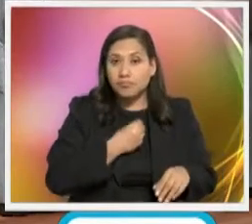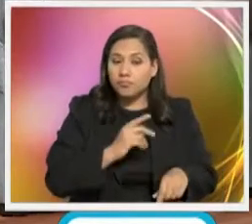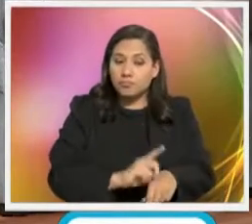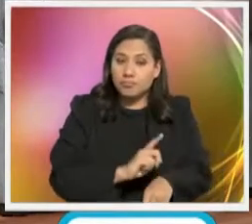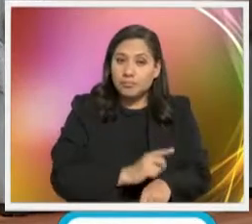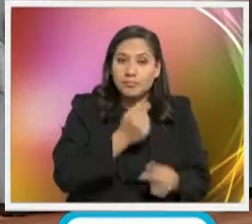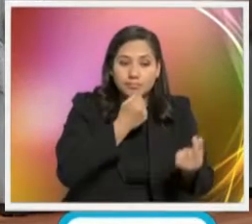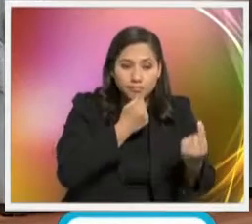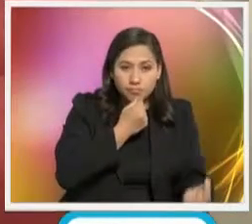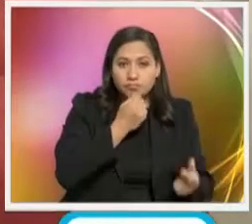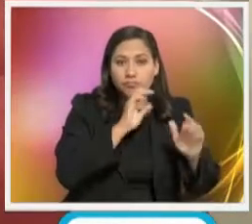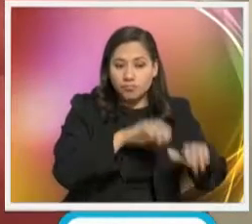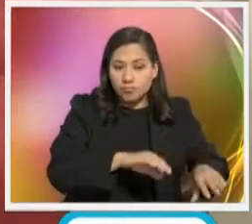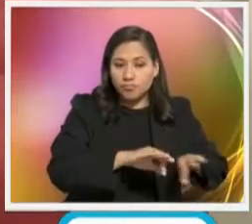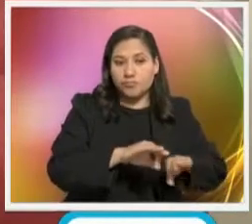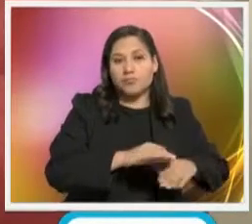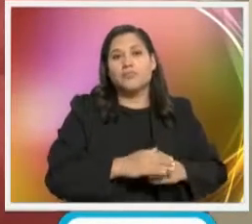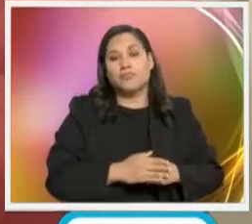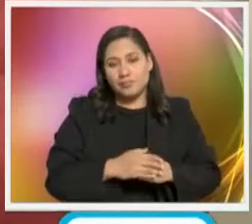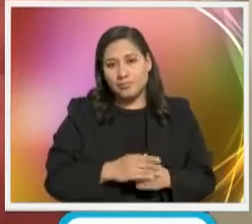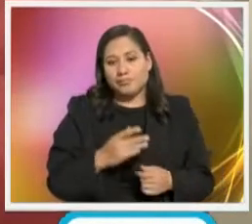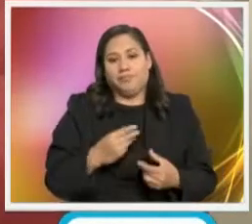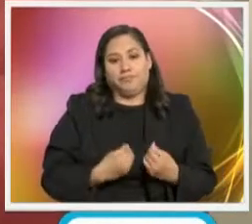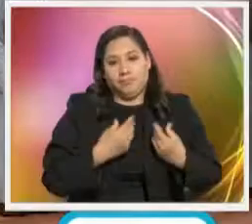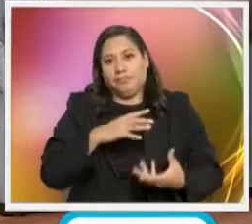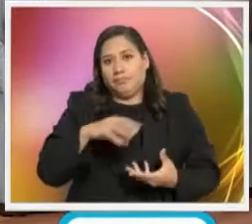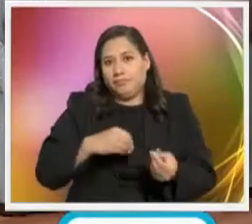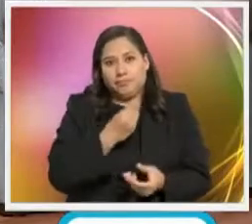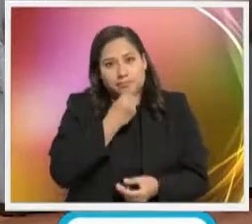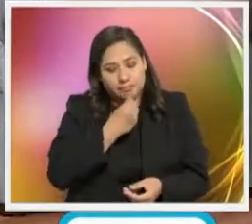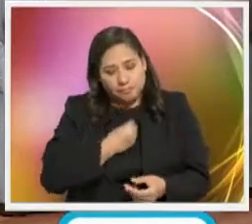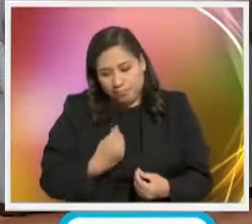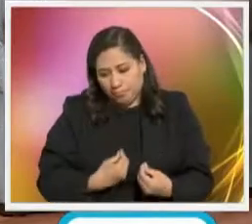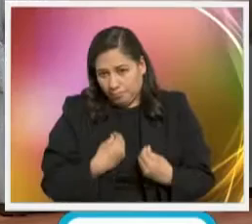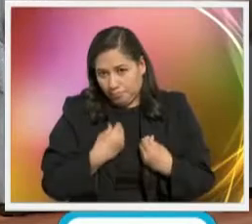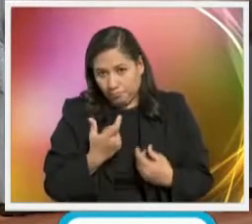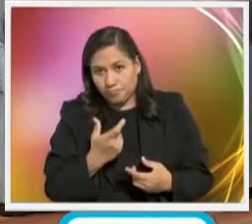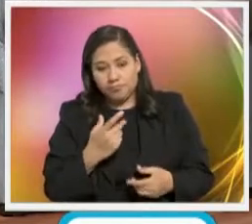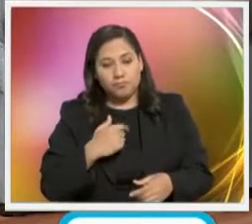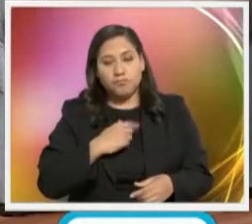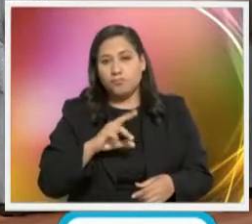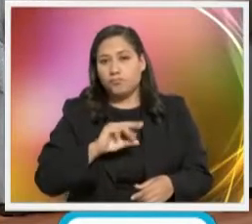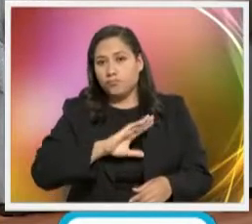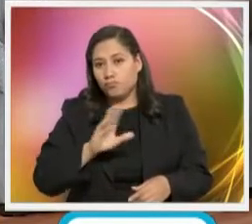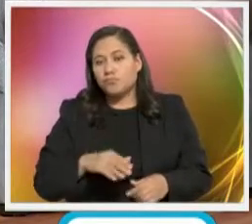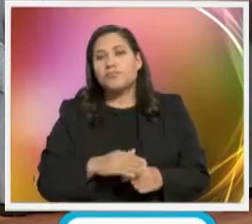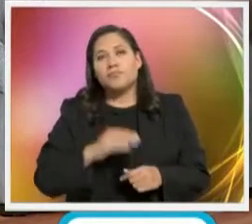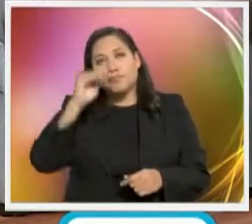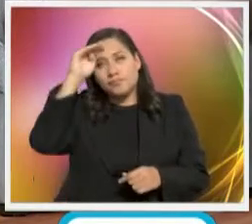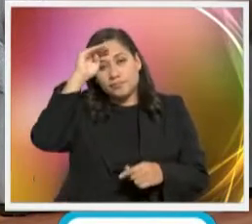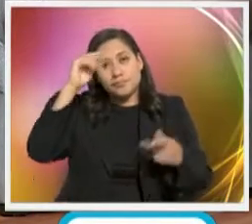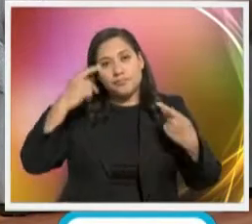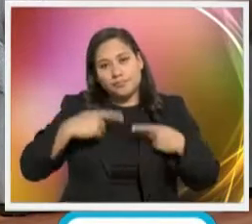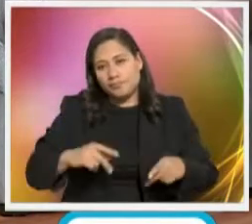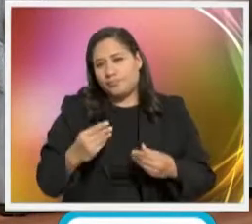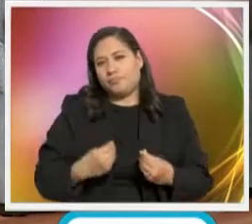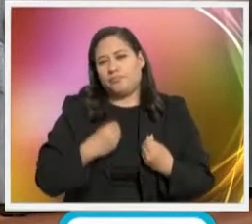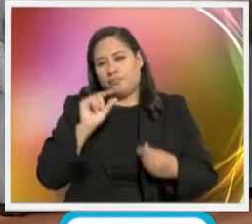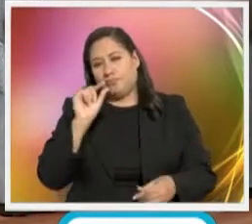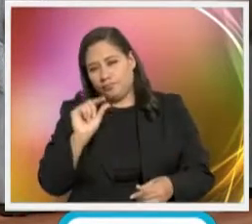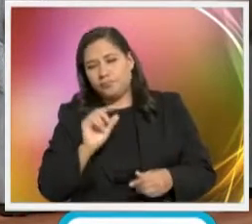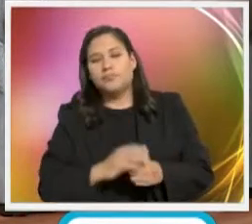niños. Porque el tema era no, subsistir únicamente. Exacto, tal cual, o sea, era no morirte, y además te digo, pensemos que la gente vivía mucho